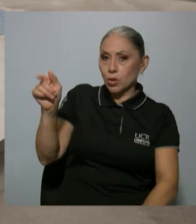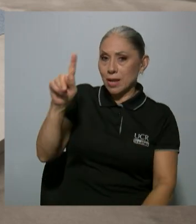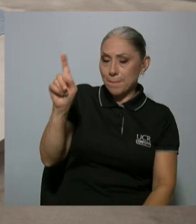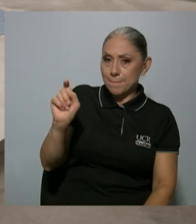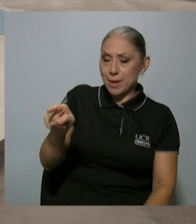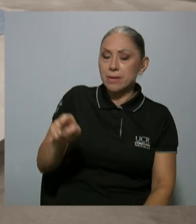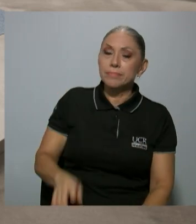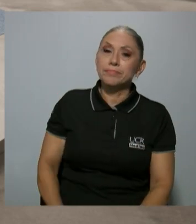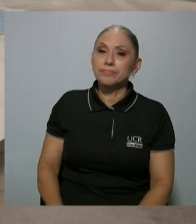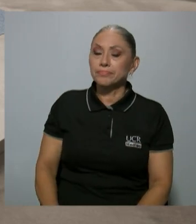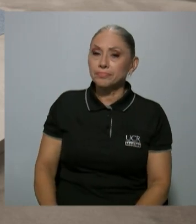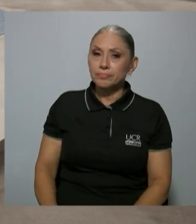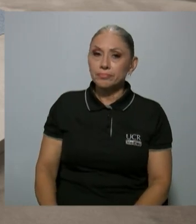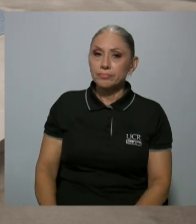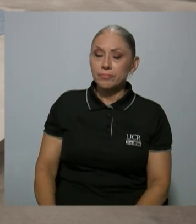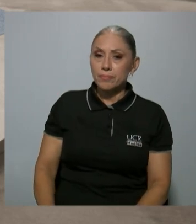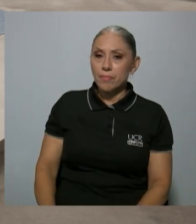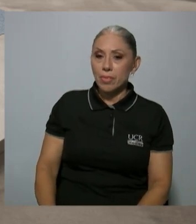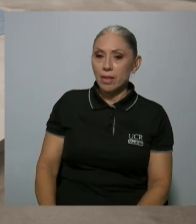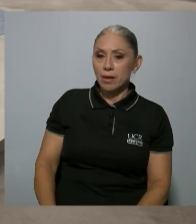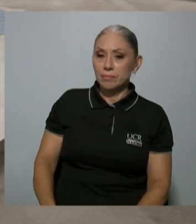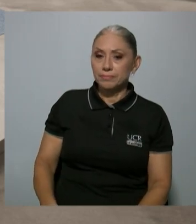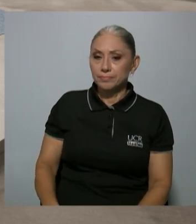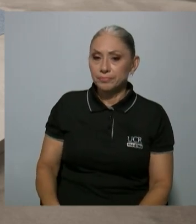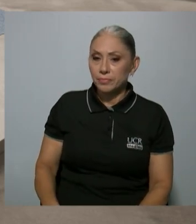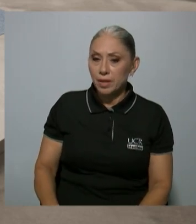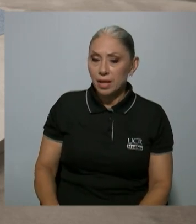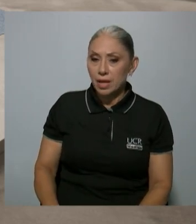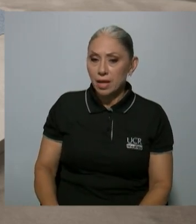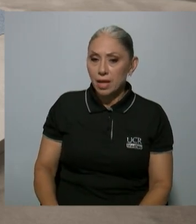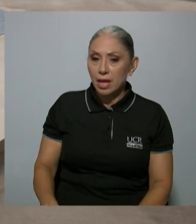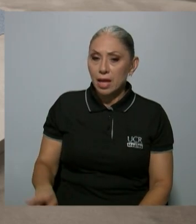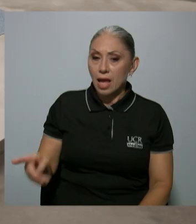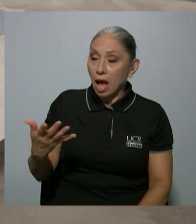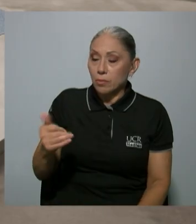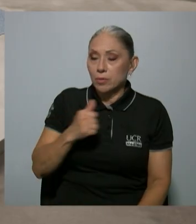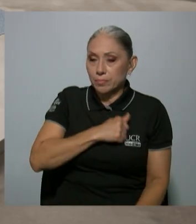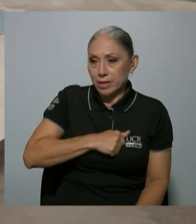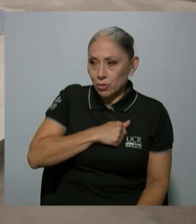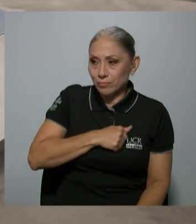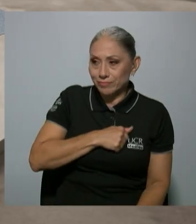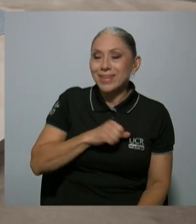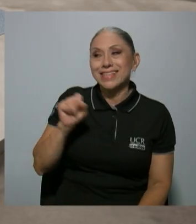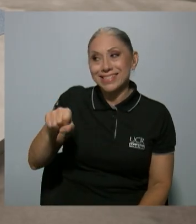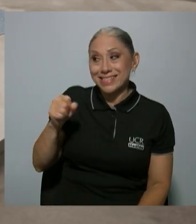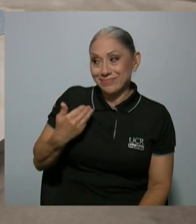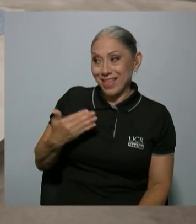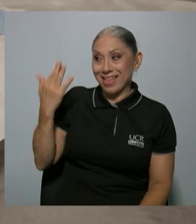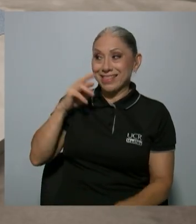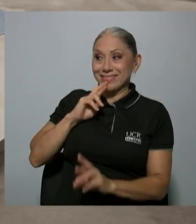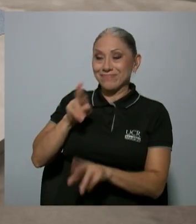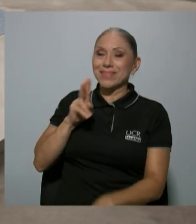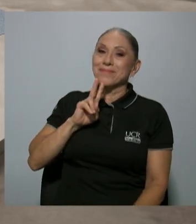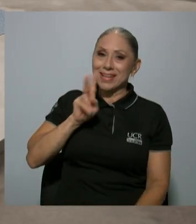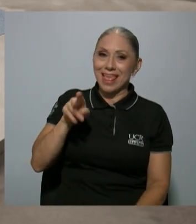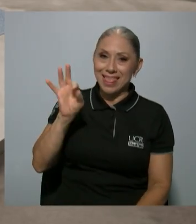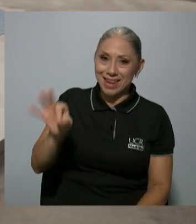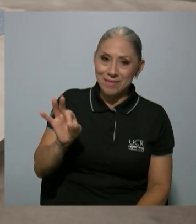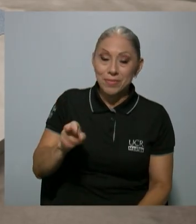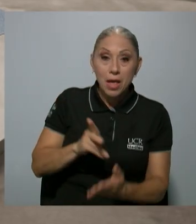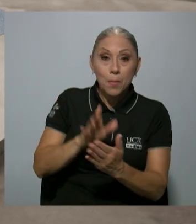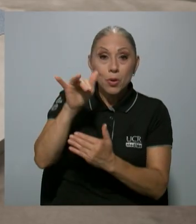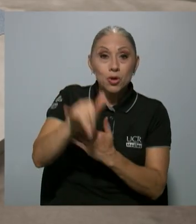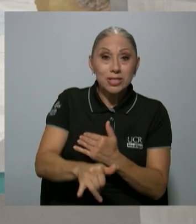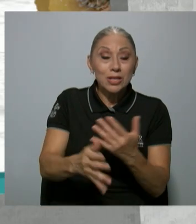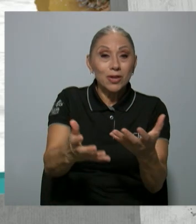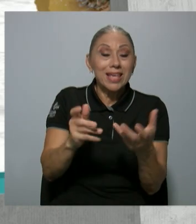Sigrid Segura. Bueno, perdón, eso me olvidé decir. Efectivamente es verdadera. El proyecto que plantea una reforma al